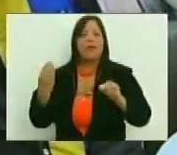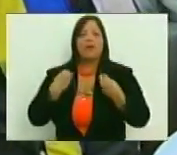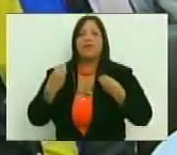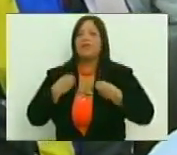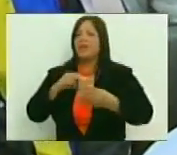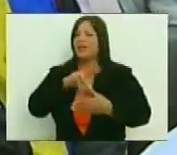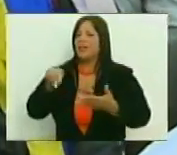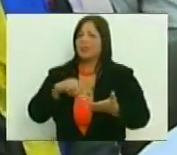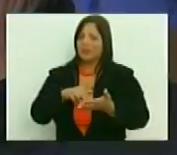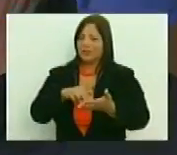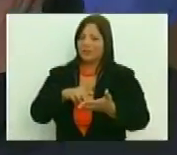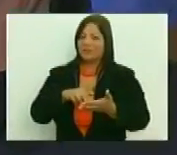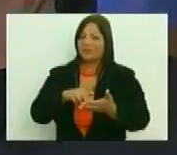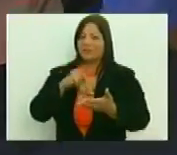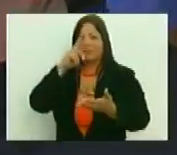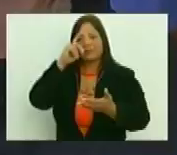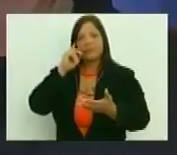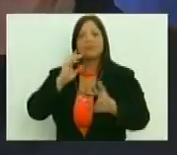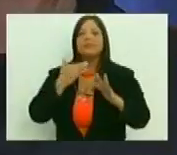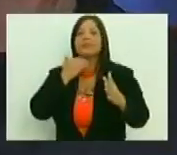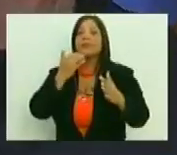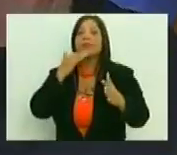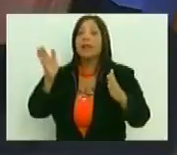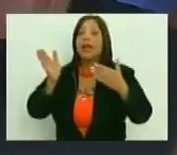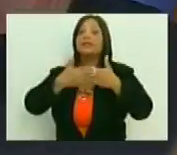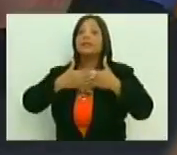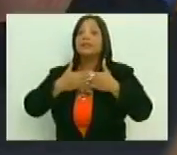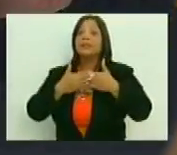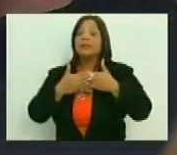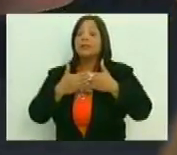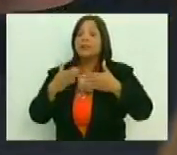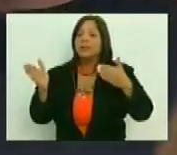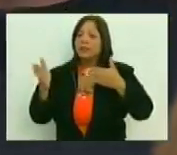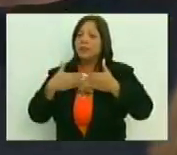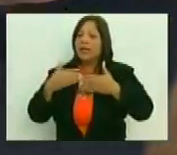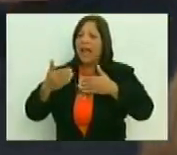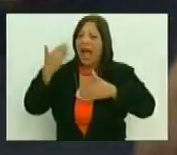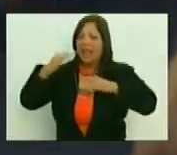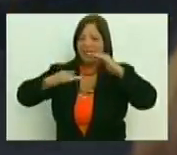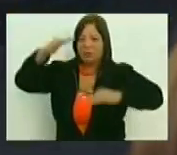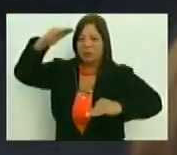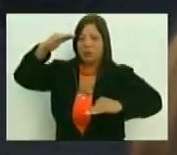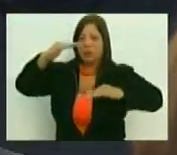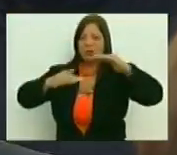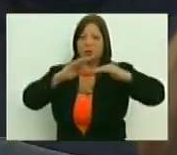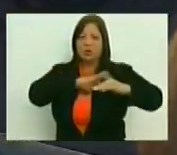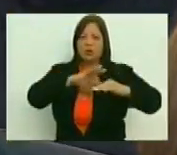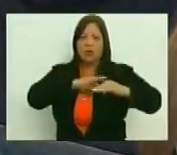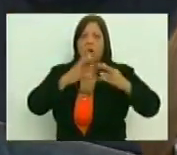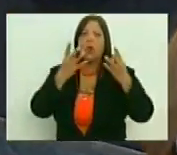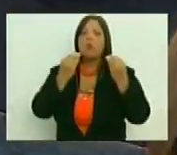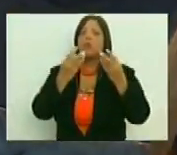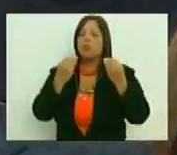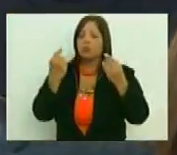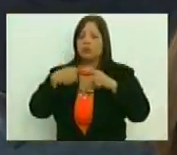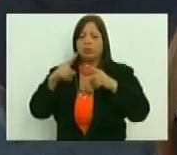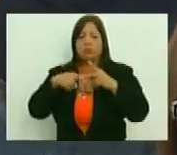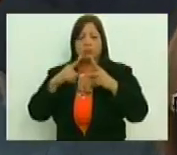nacional. Casi se cerró la infame brecha de la desigualdad social y un montón